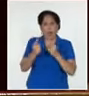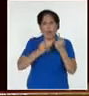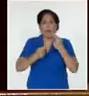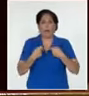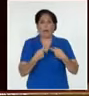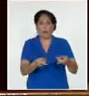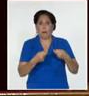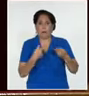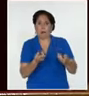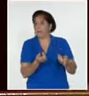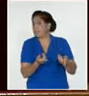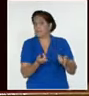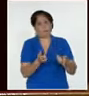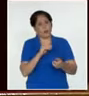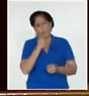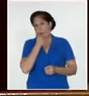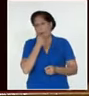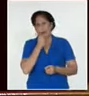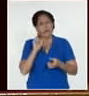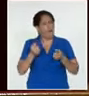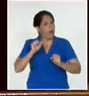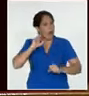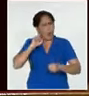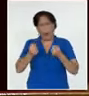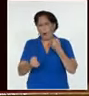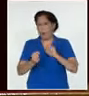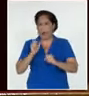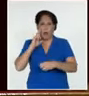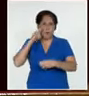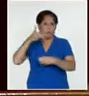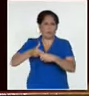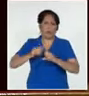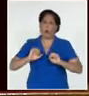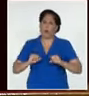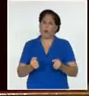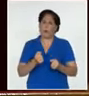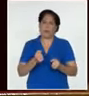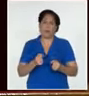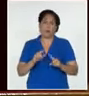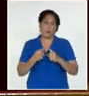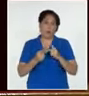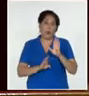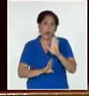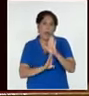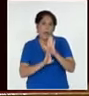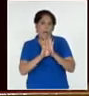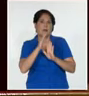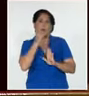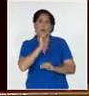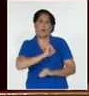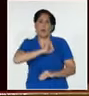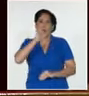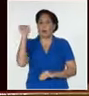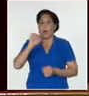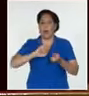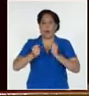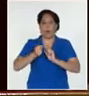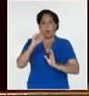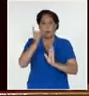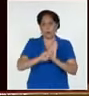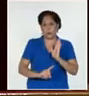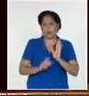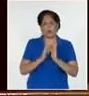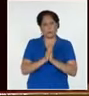No solo ya no es posible, no es sensato, compromete avances que podríamos alcanzar tan solo con actuar